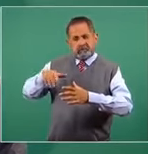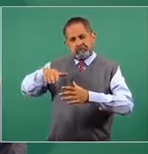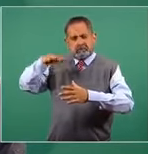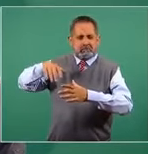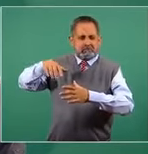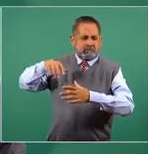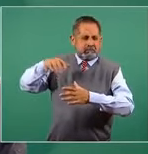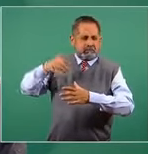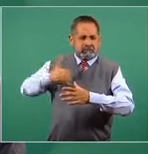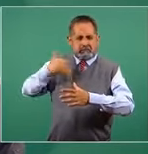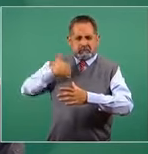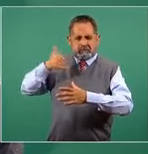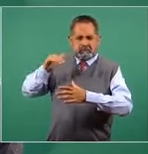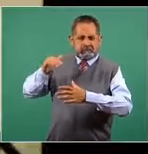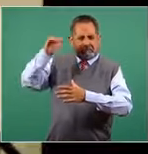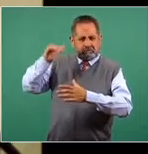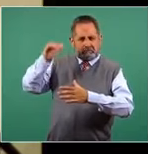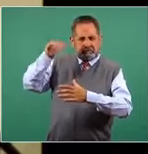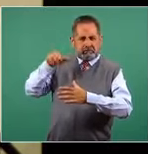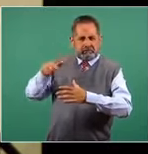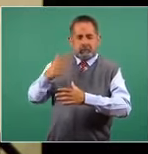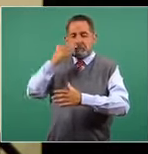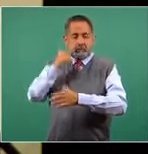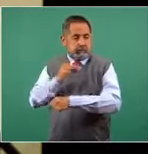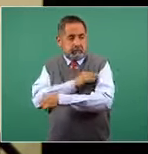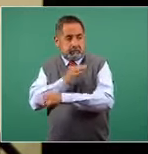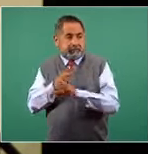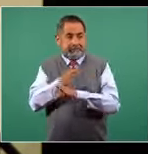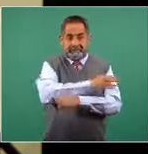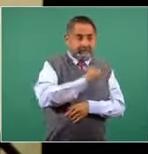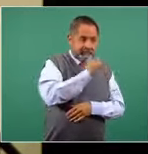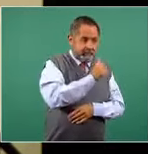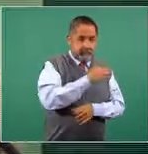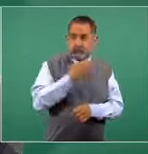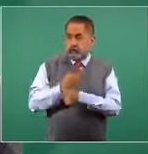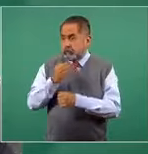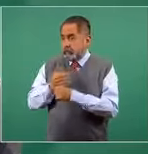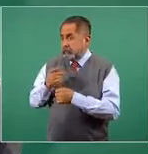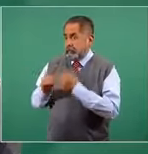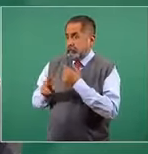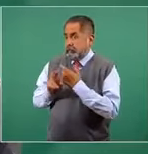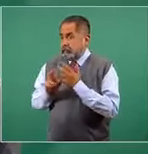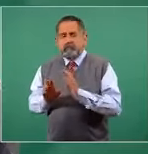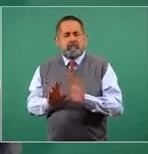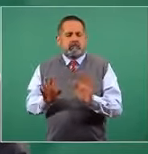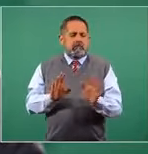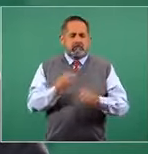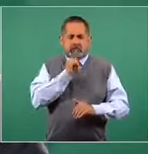jóvenes que están sin vacunación estuviera insuficiente.